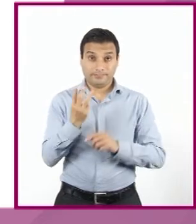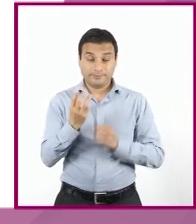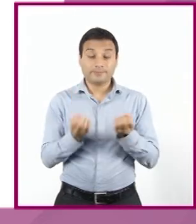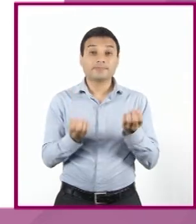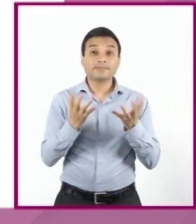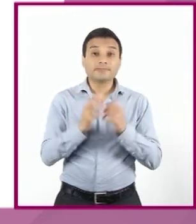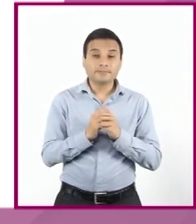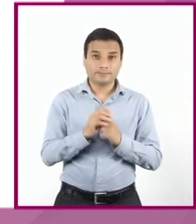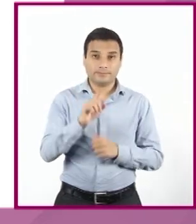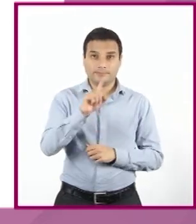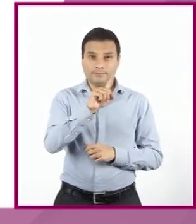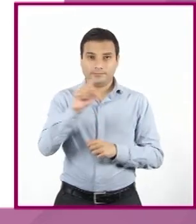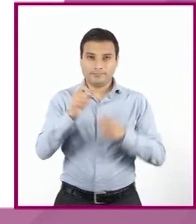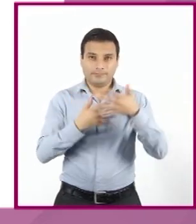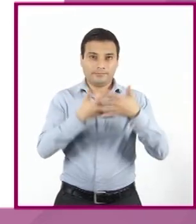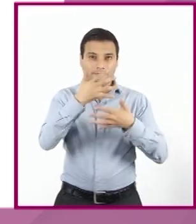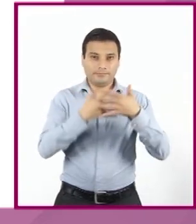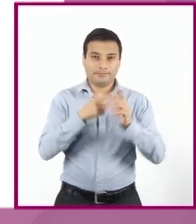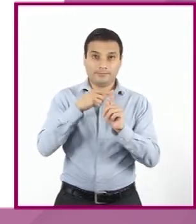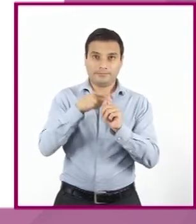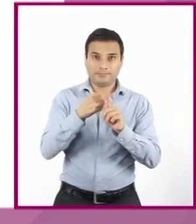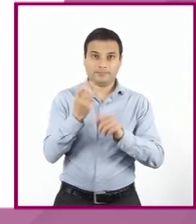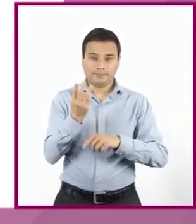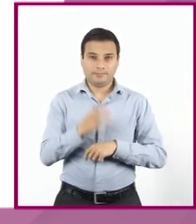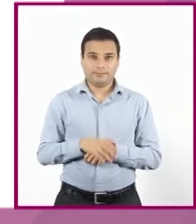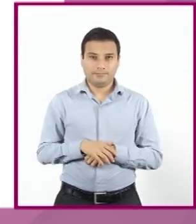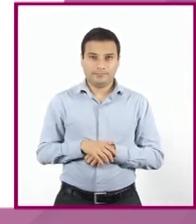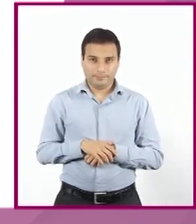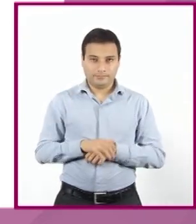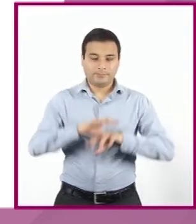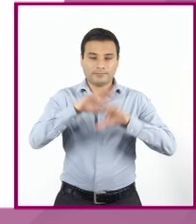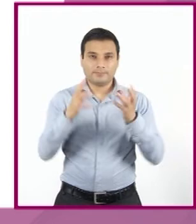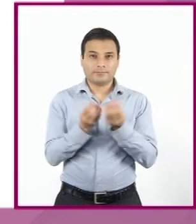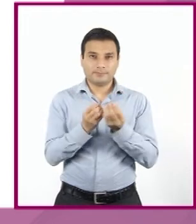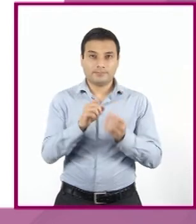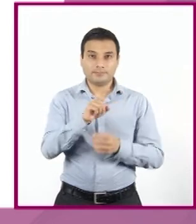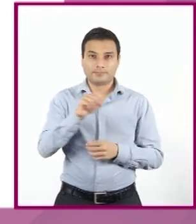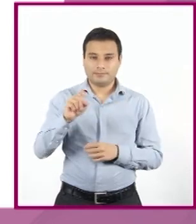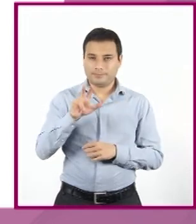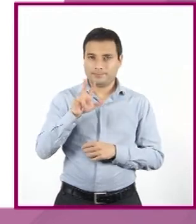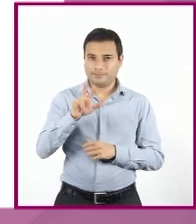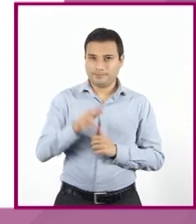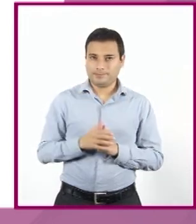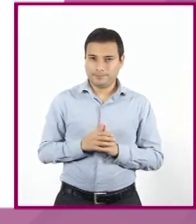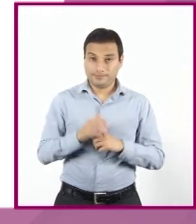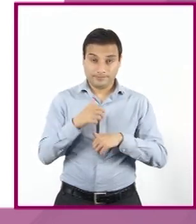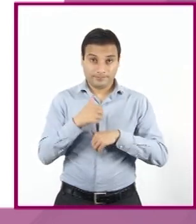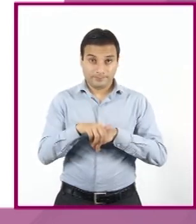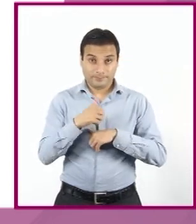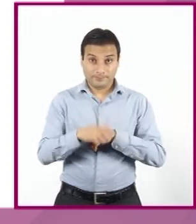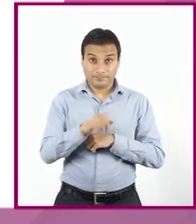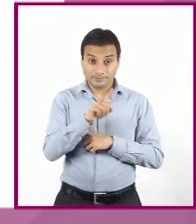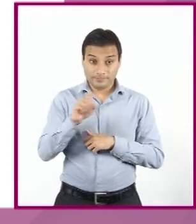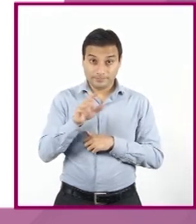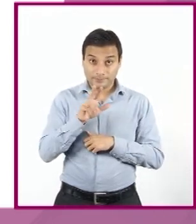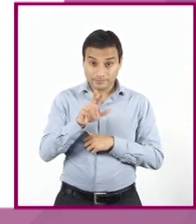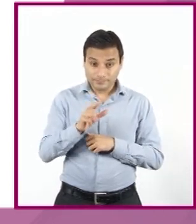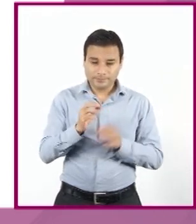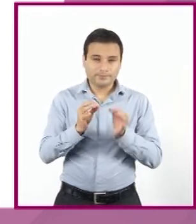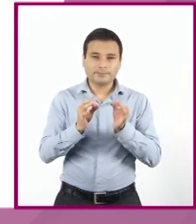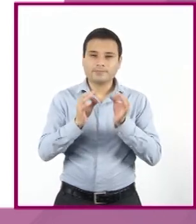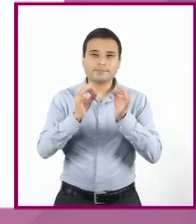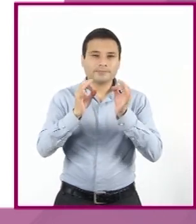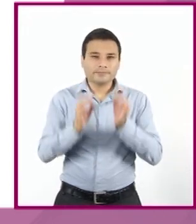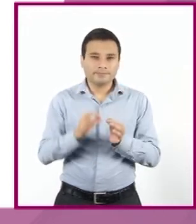a 115 más 3, lo que es igual a 118. Por lo tanto, el número 118 se encuentra en la